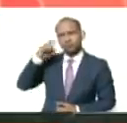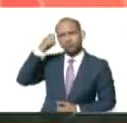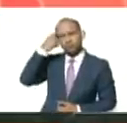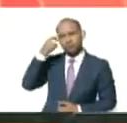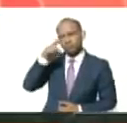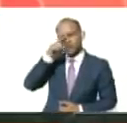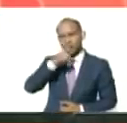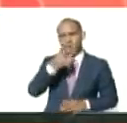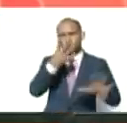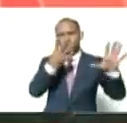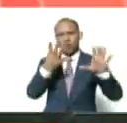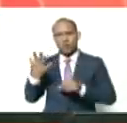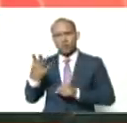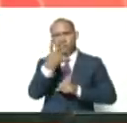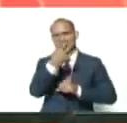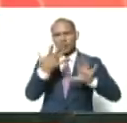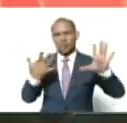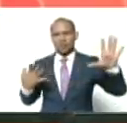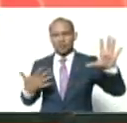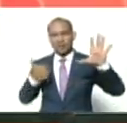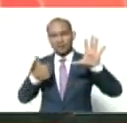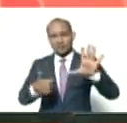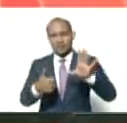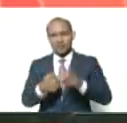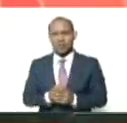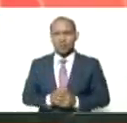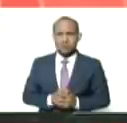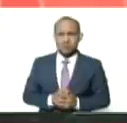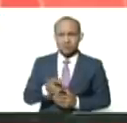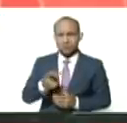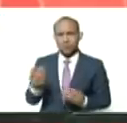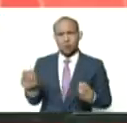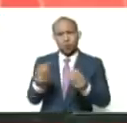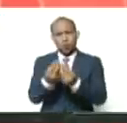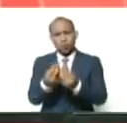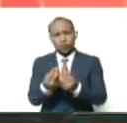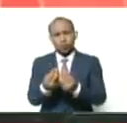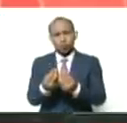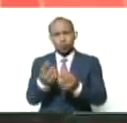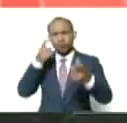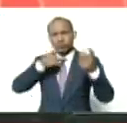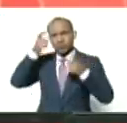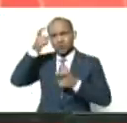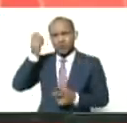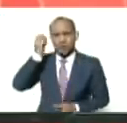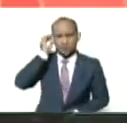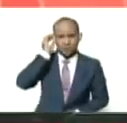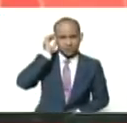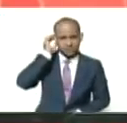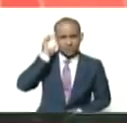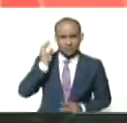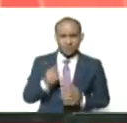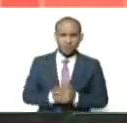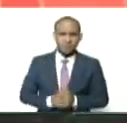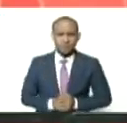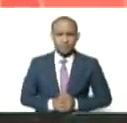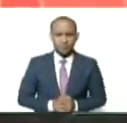96, apoyándonos, ayudándonos al comandante Chávez. Y bueno,